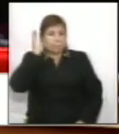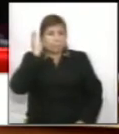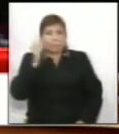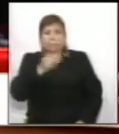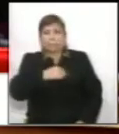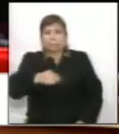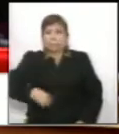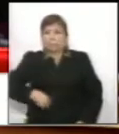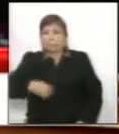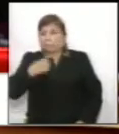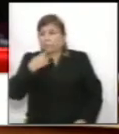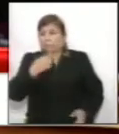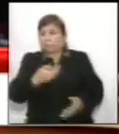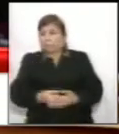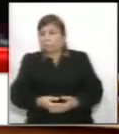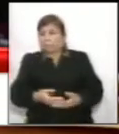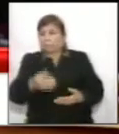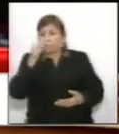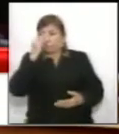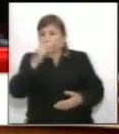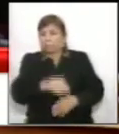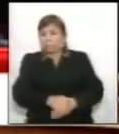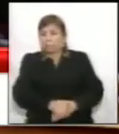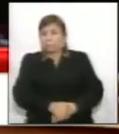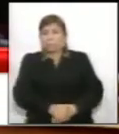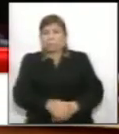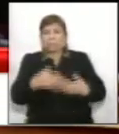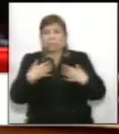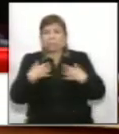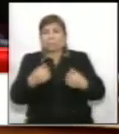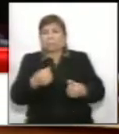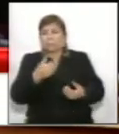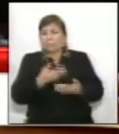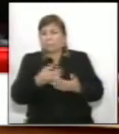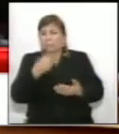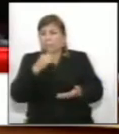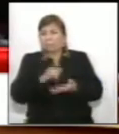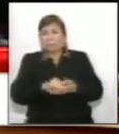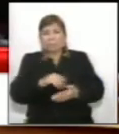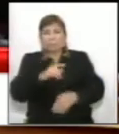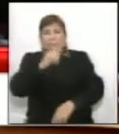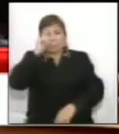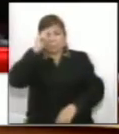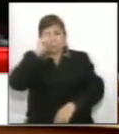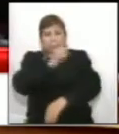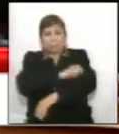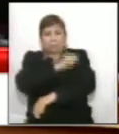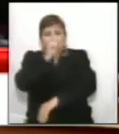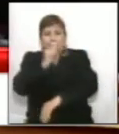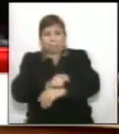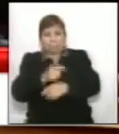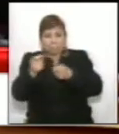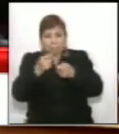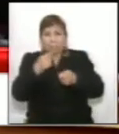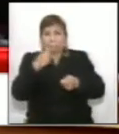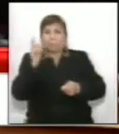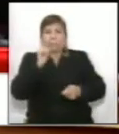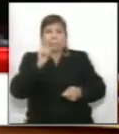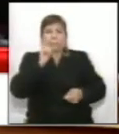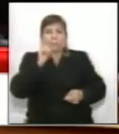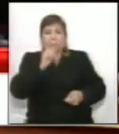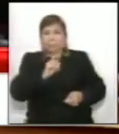ministra, saludo la ministra de Salud, decir que en Tacna está controlado. Y me decía,